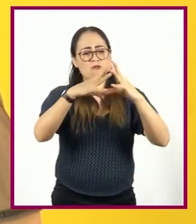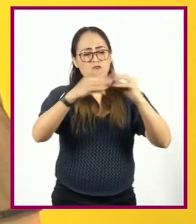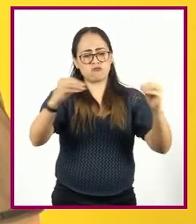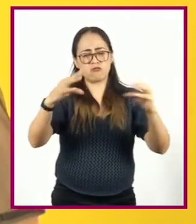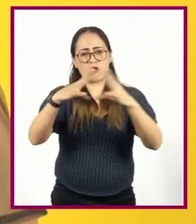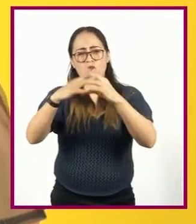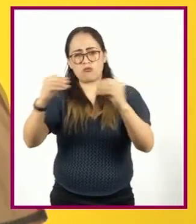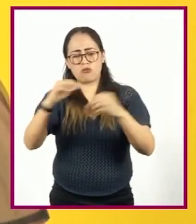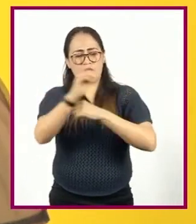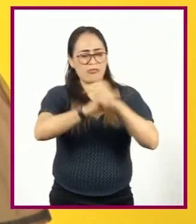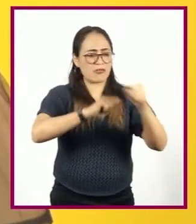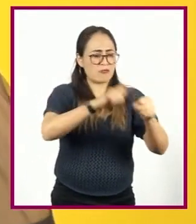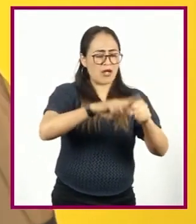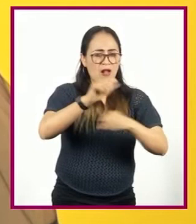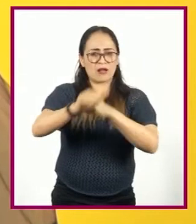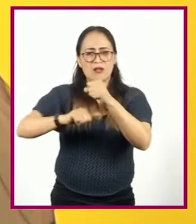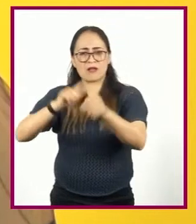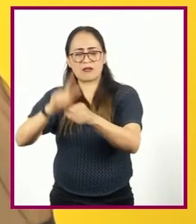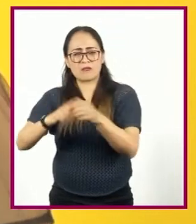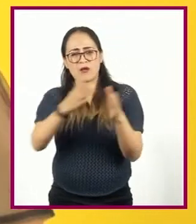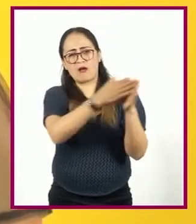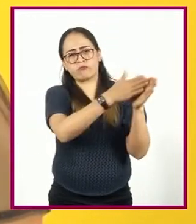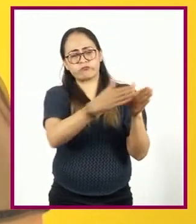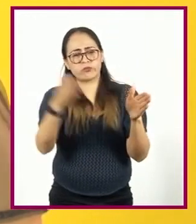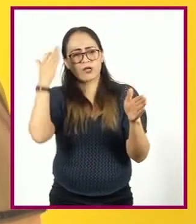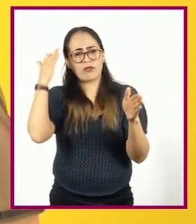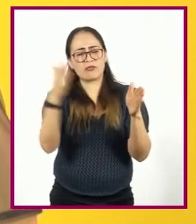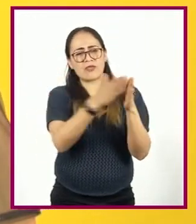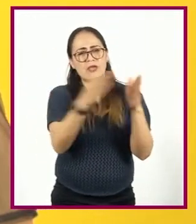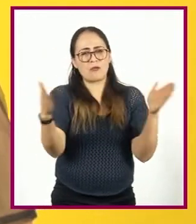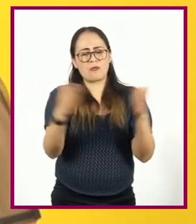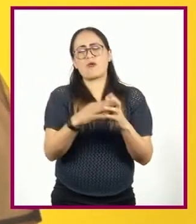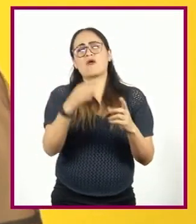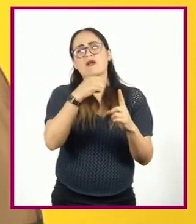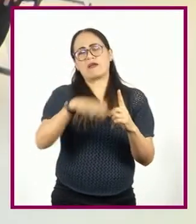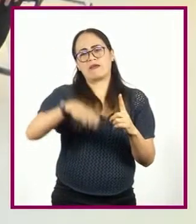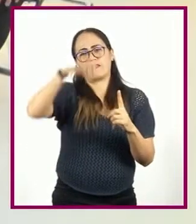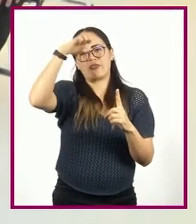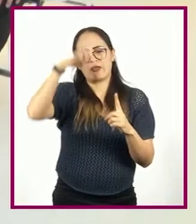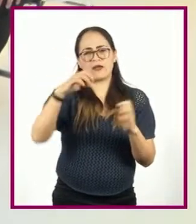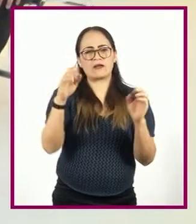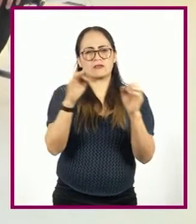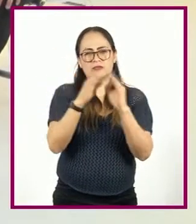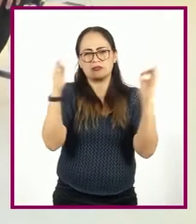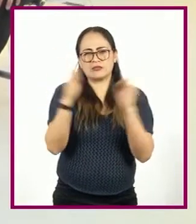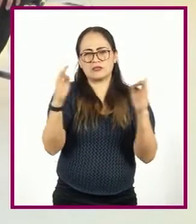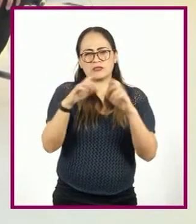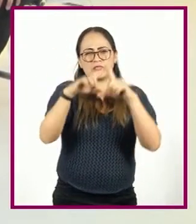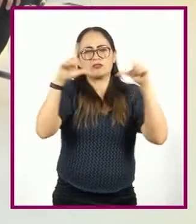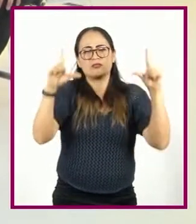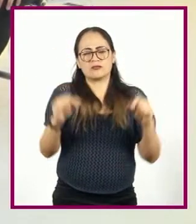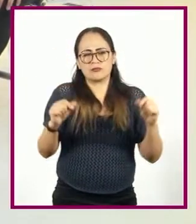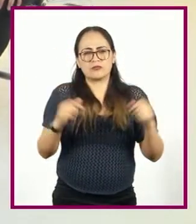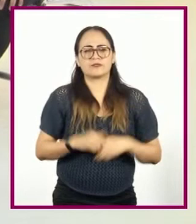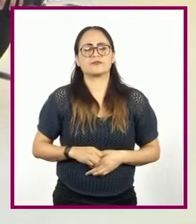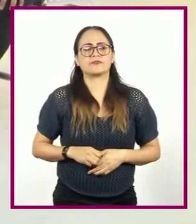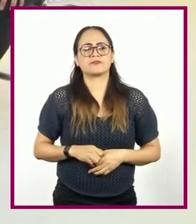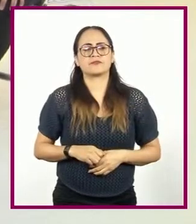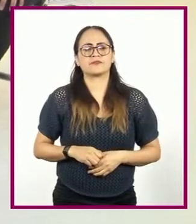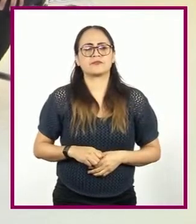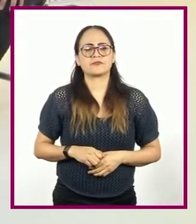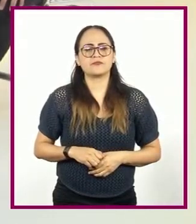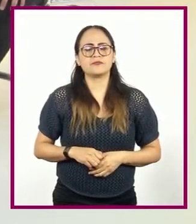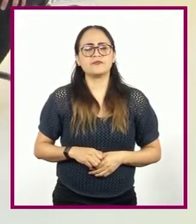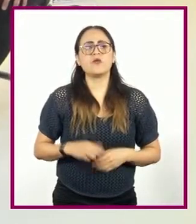la megafauna del Pleistoceno superior o edad de hielo. ¿Qué consecuencias implicó para la vida de